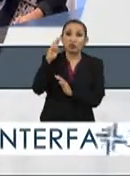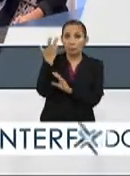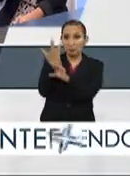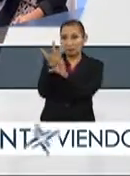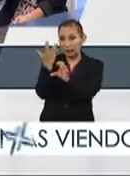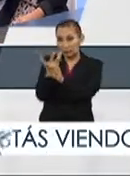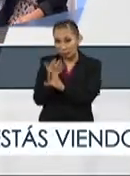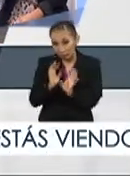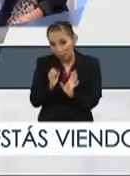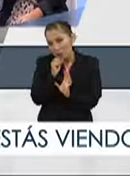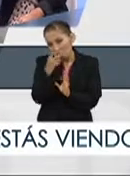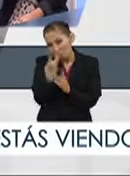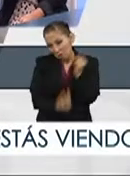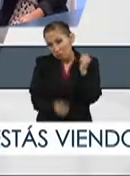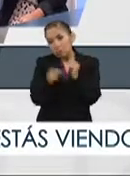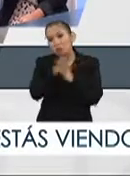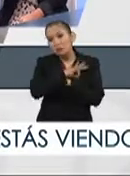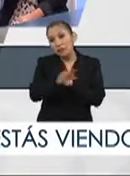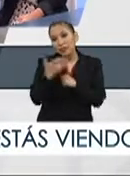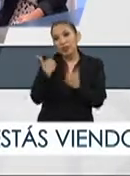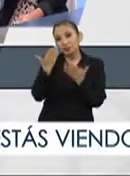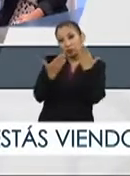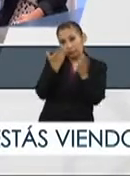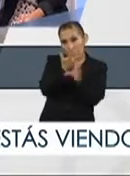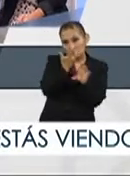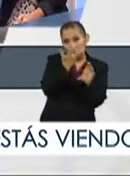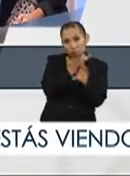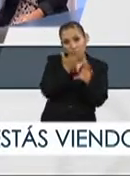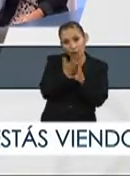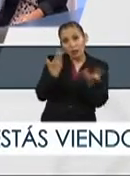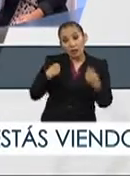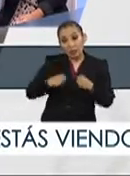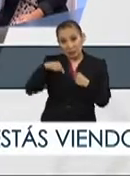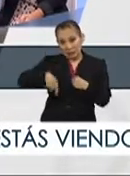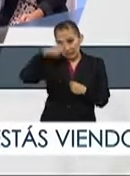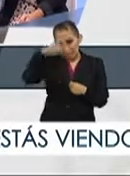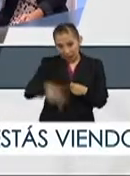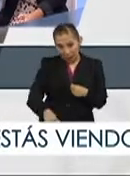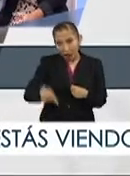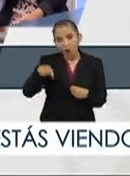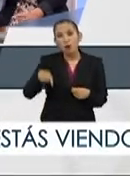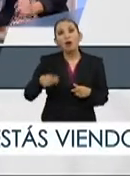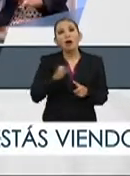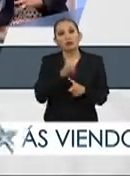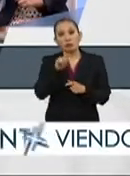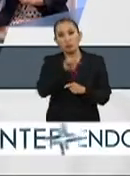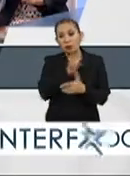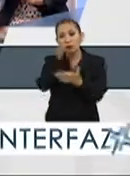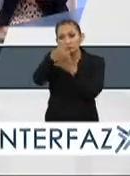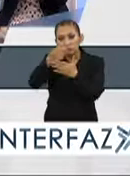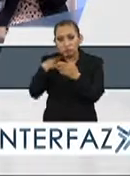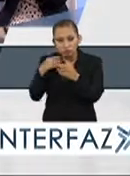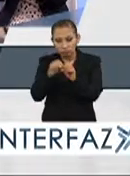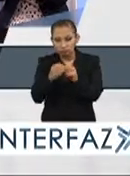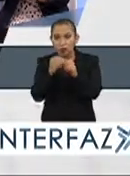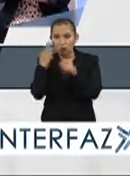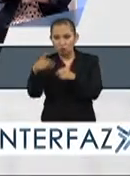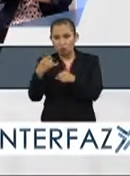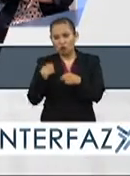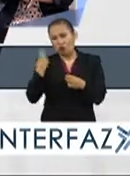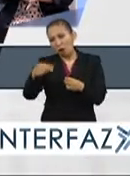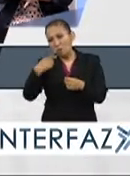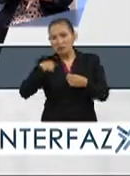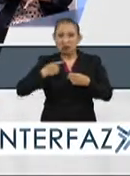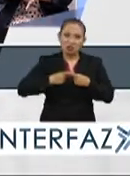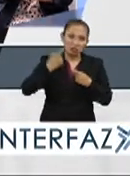los Estados Unidos. También tienes la posibilidad de estudiar en los Estados Unidos y vives ahora aquí en México. Entonces tienes que entrar, enviarnos tus datos,